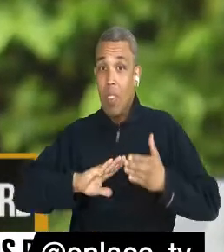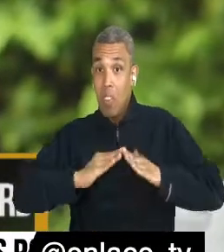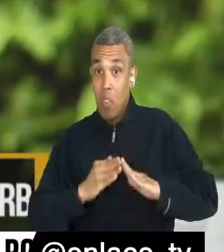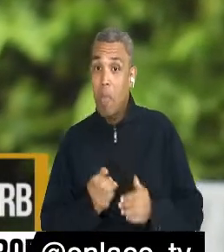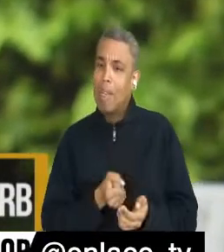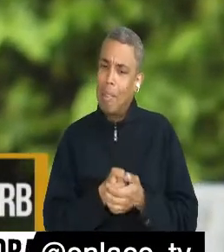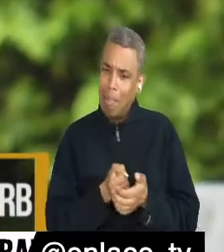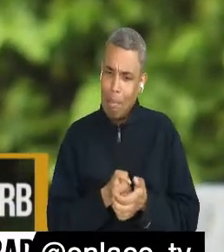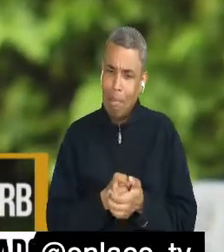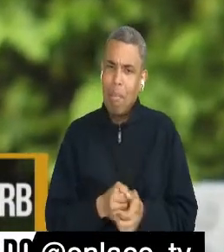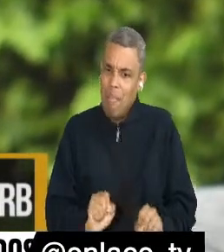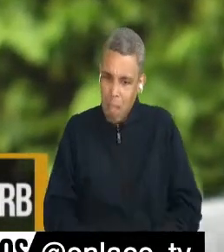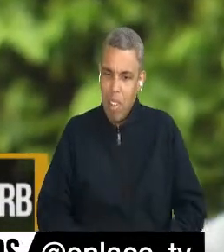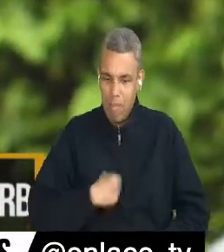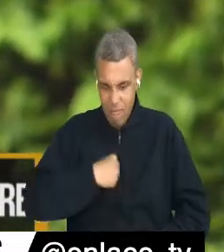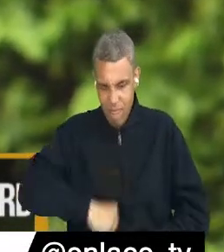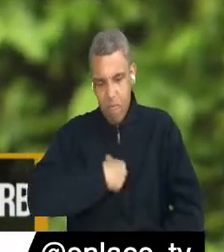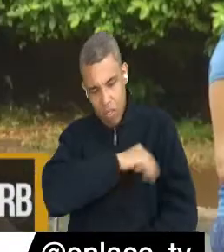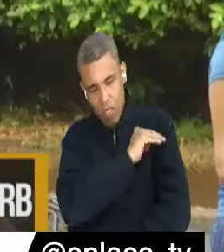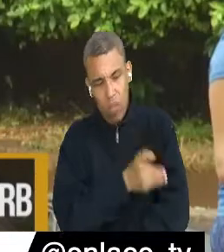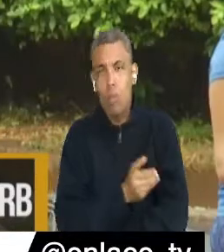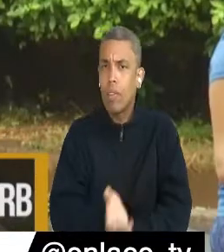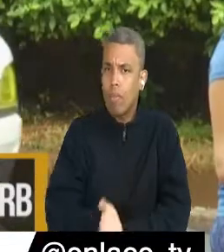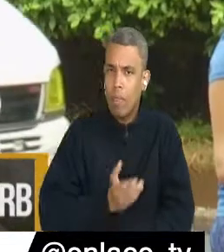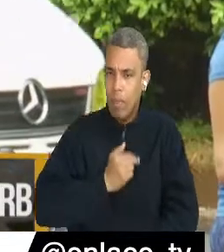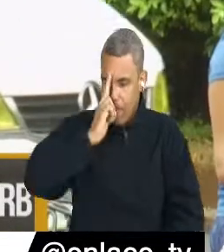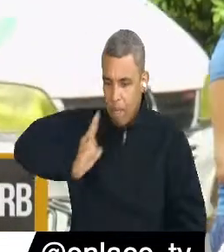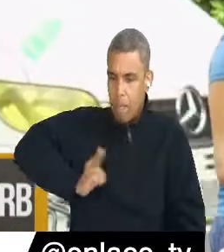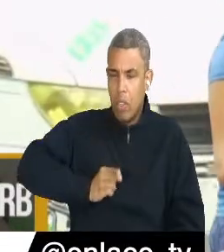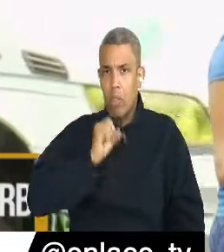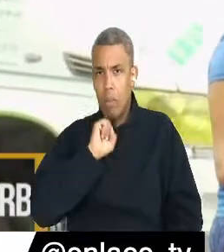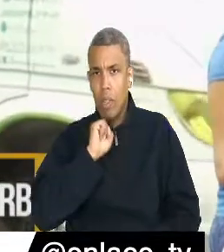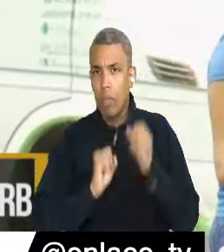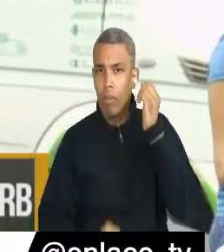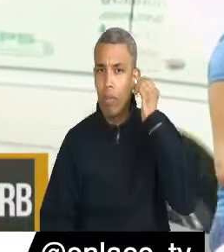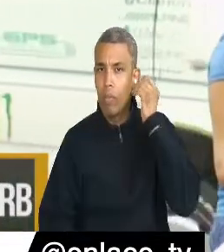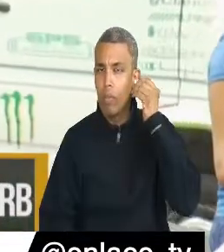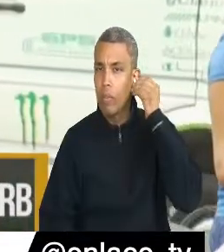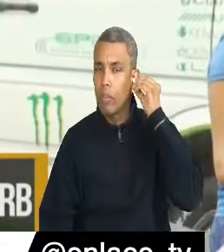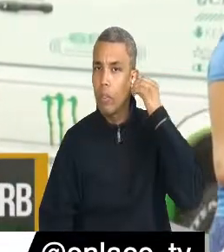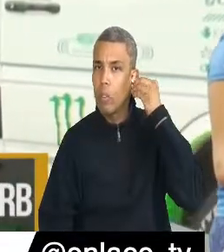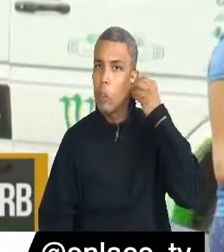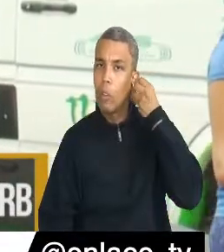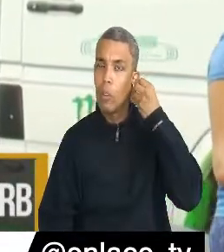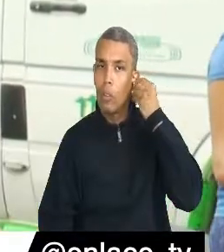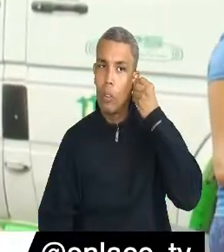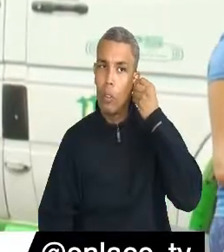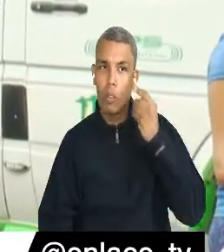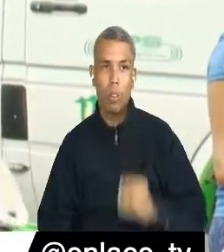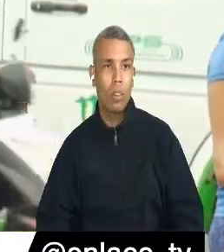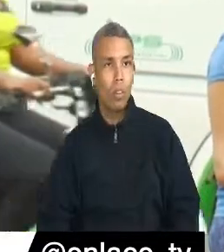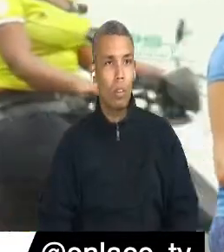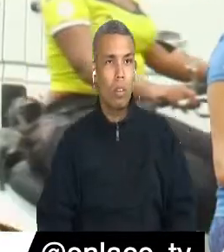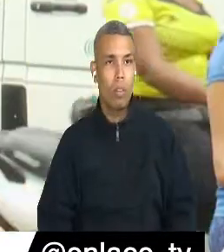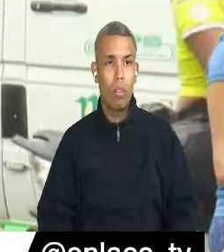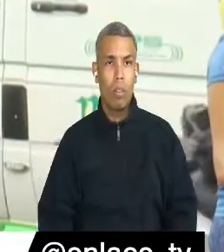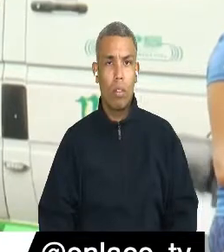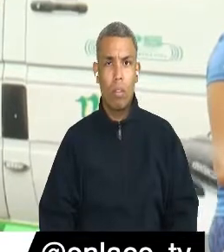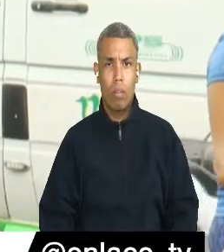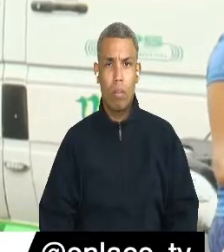defender y respaldar con mayor fuerza el proyecto de modernización de la refinería. Lo que tenemos aquí enfrente es una burla por parte del